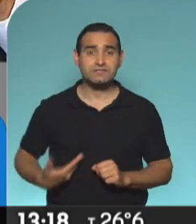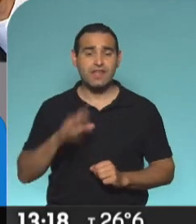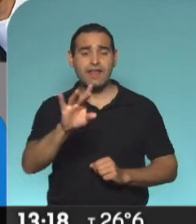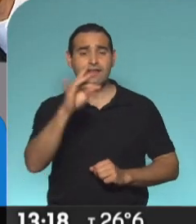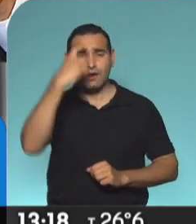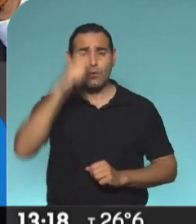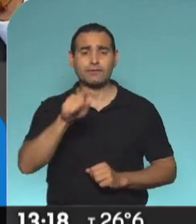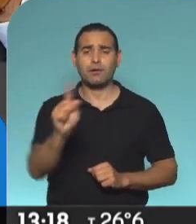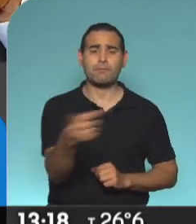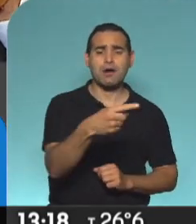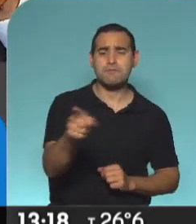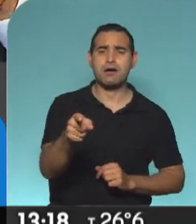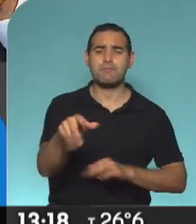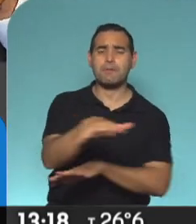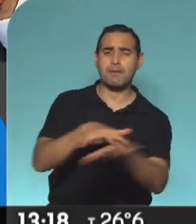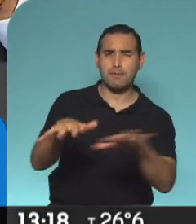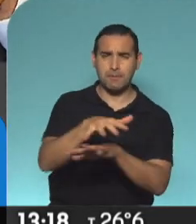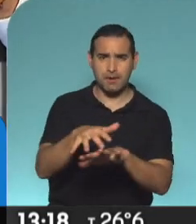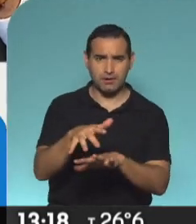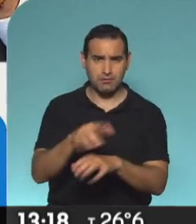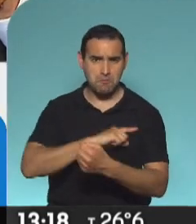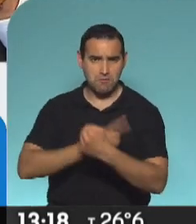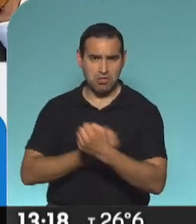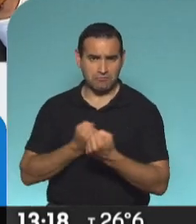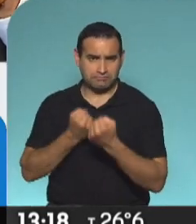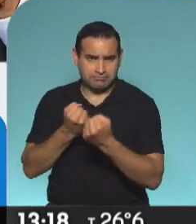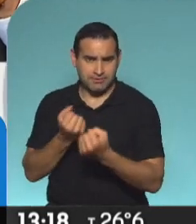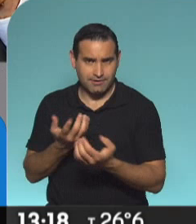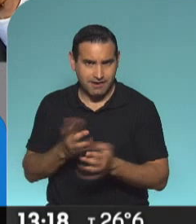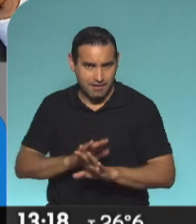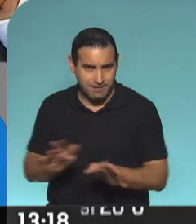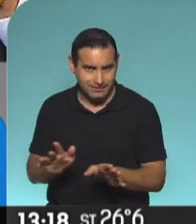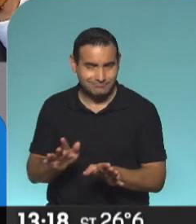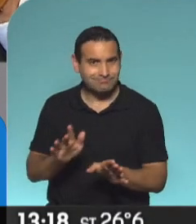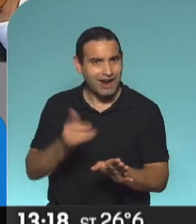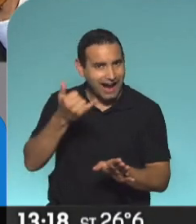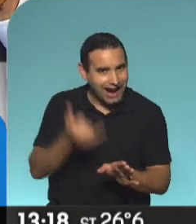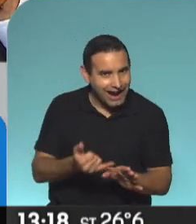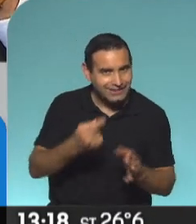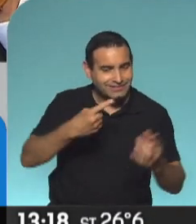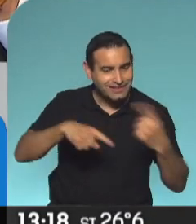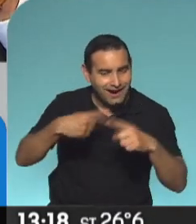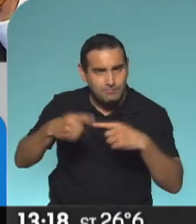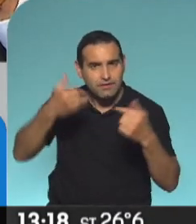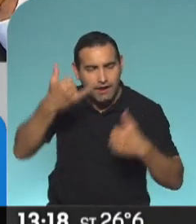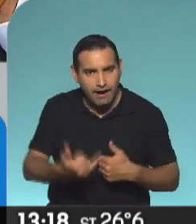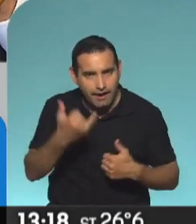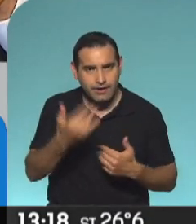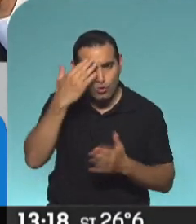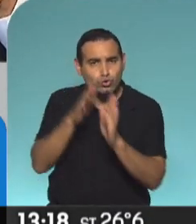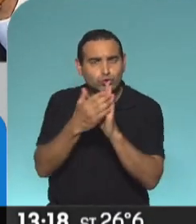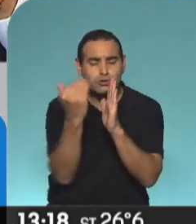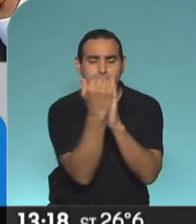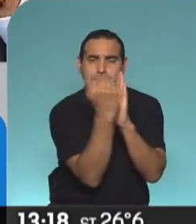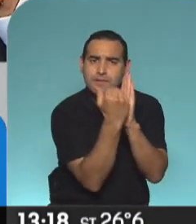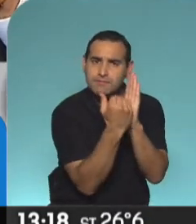para trasladarlo simplemente por ejercicio de poder y no apelando a los contrapesos que justamente la Constitución